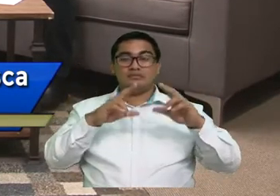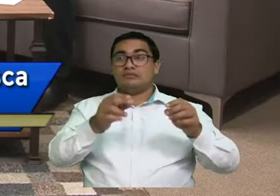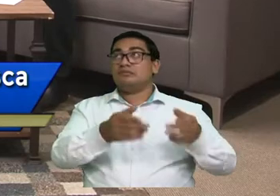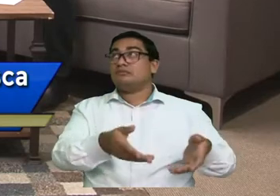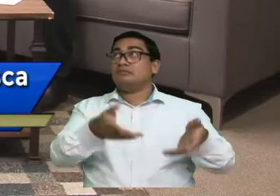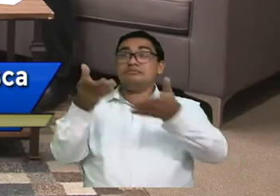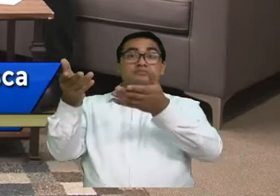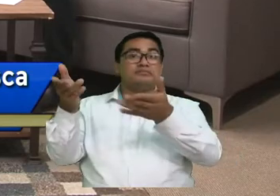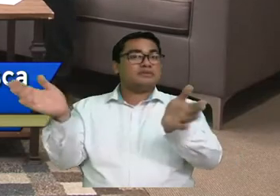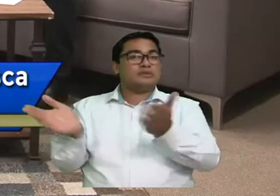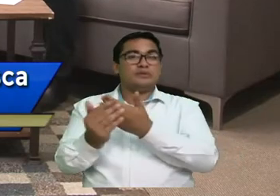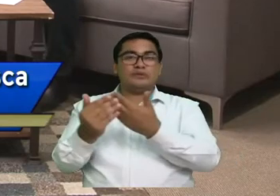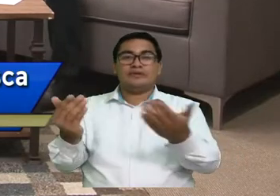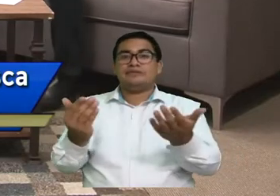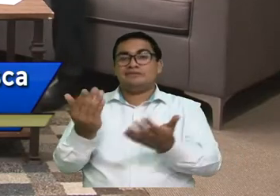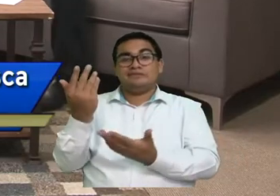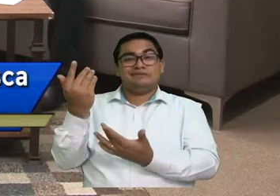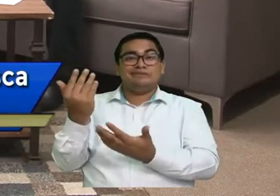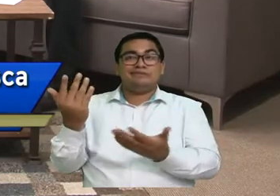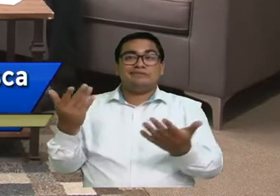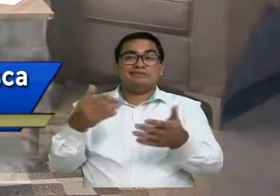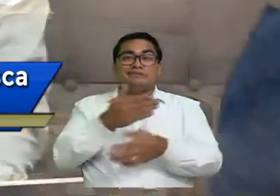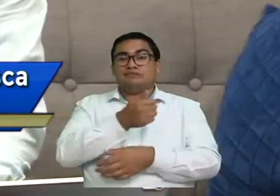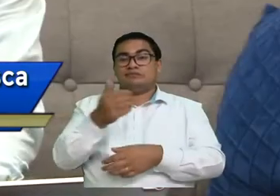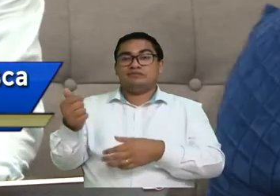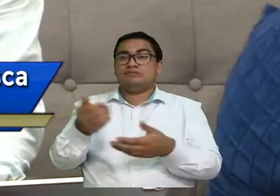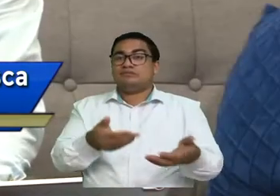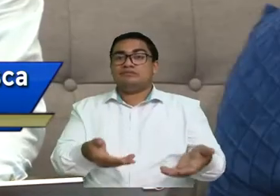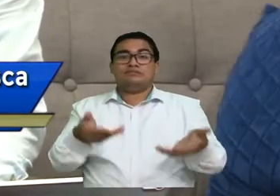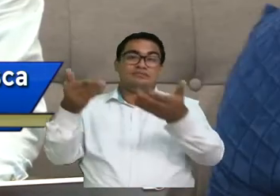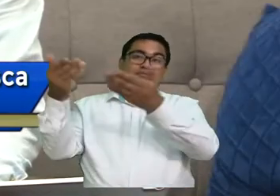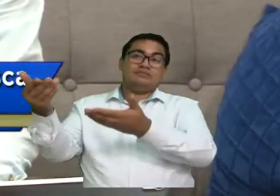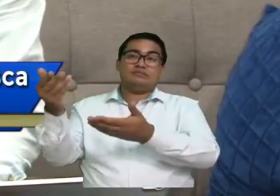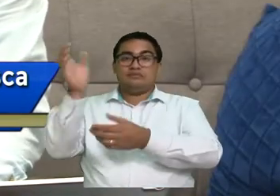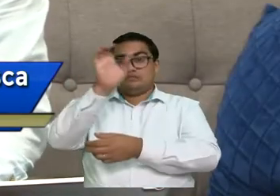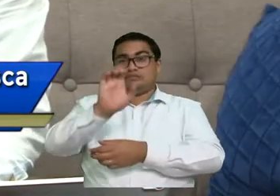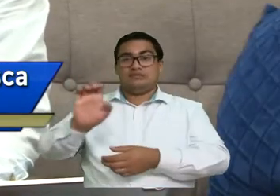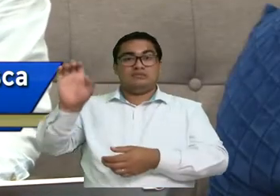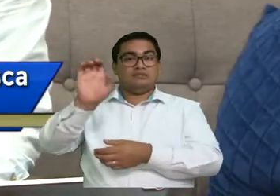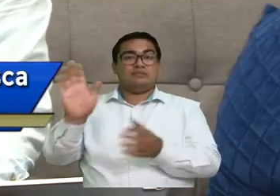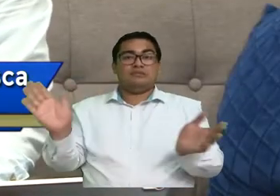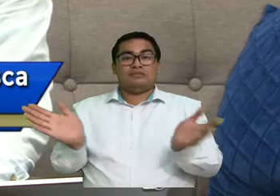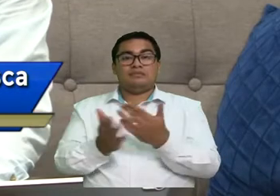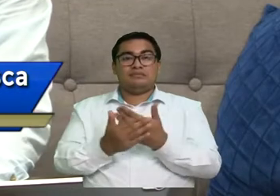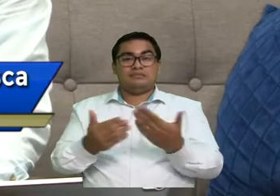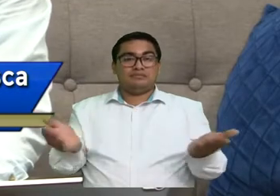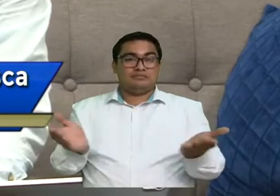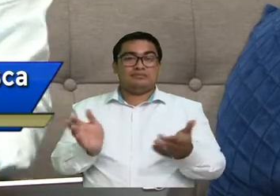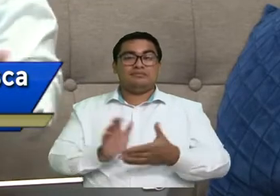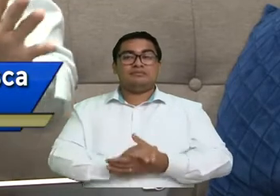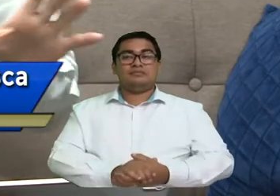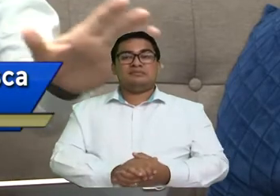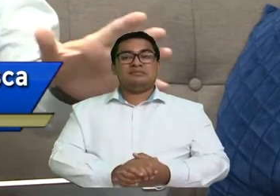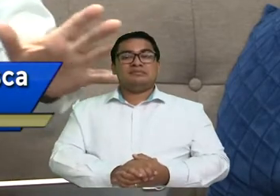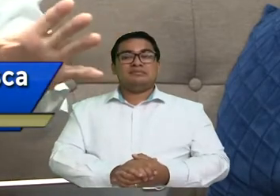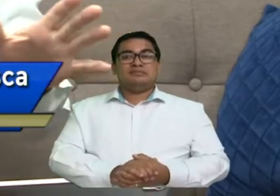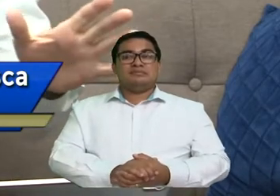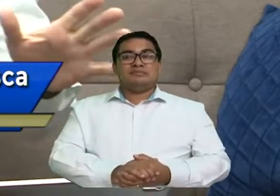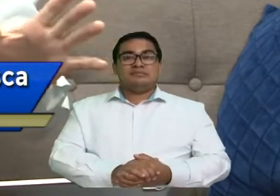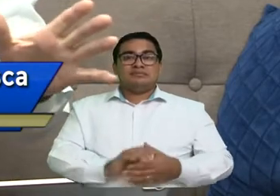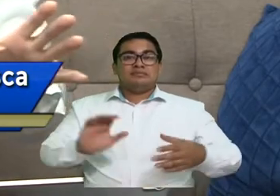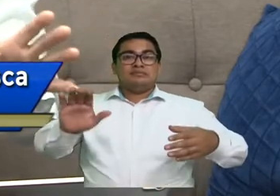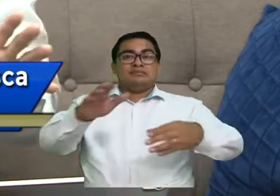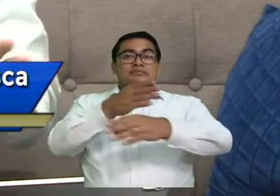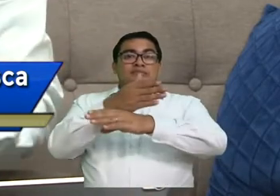en espera, no estamos exportando langosta hacia Europa. Entonces, son cosas en las que